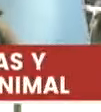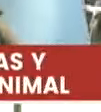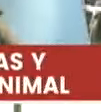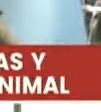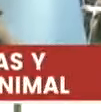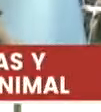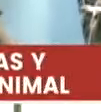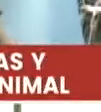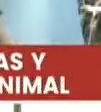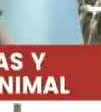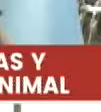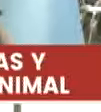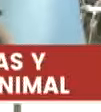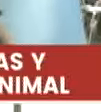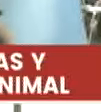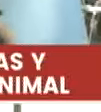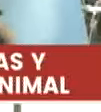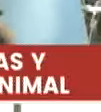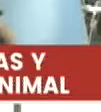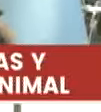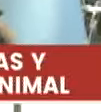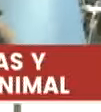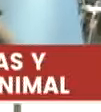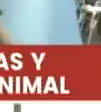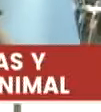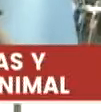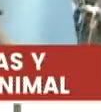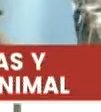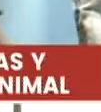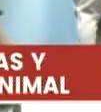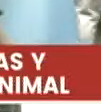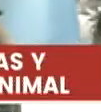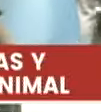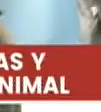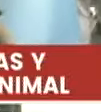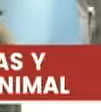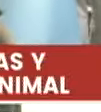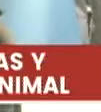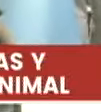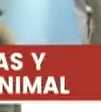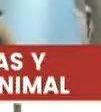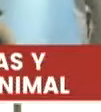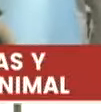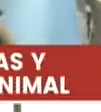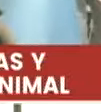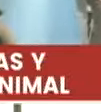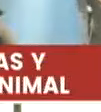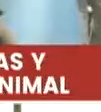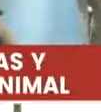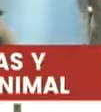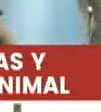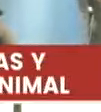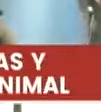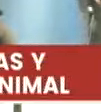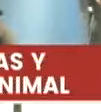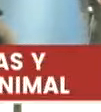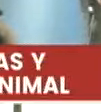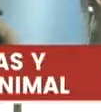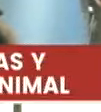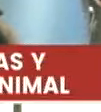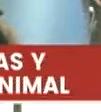judicializar a más de 300 personas que han cometido el delito, porque es un